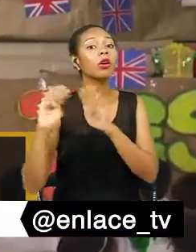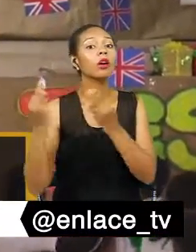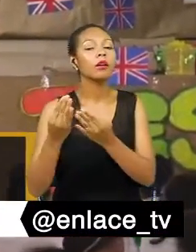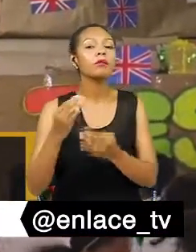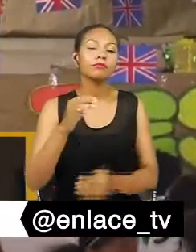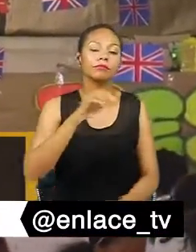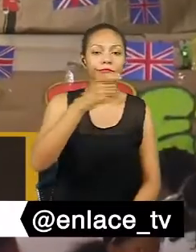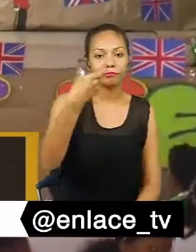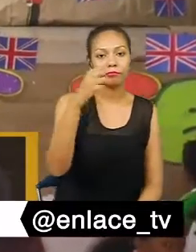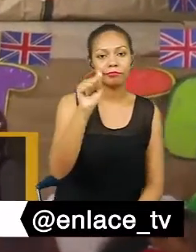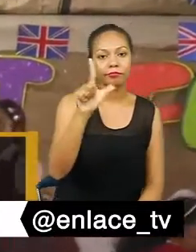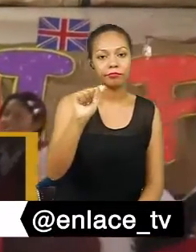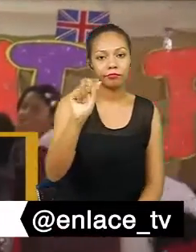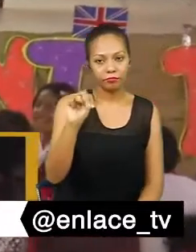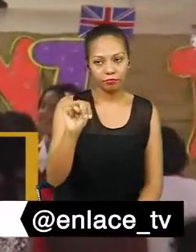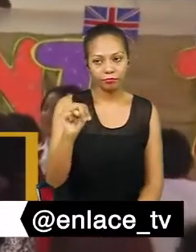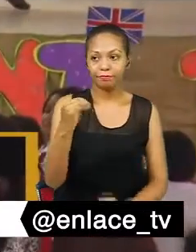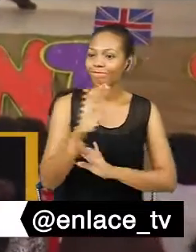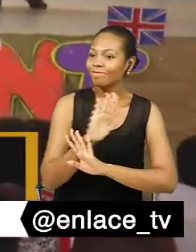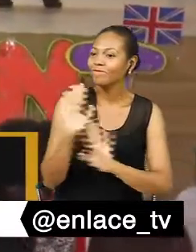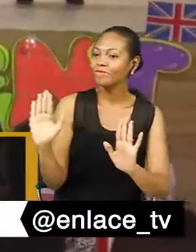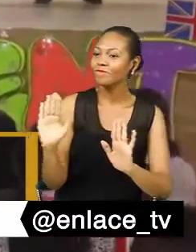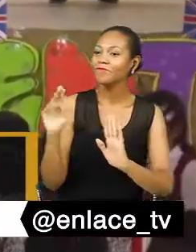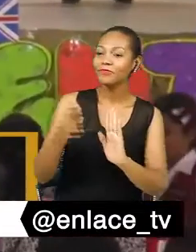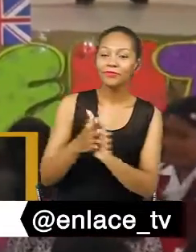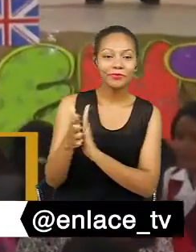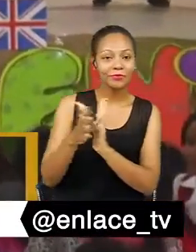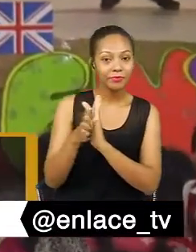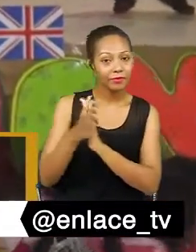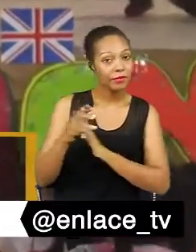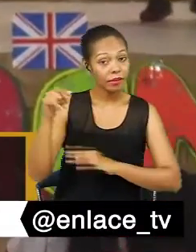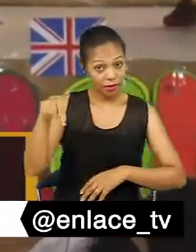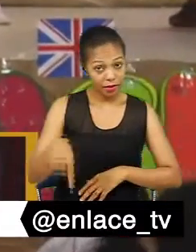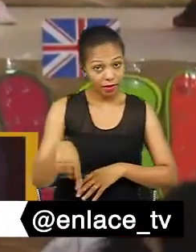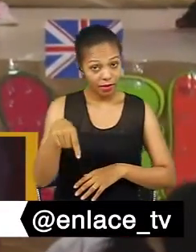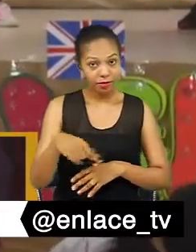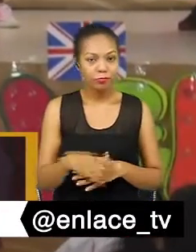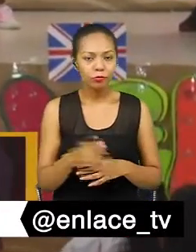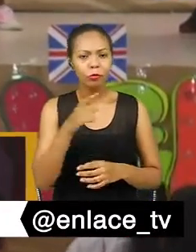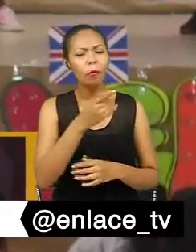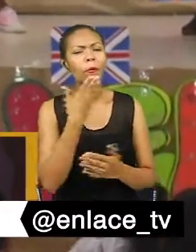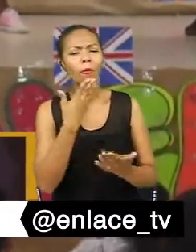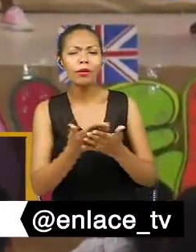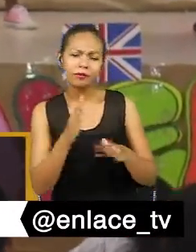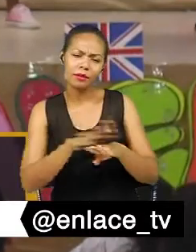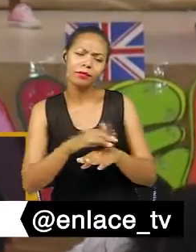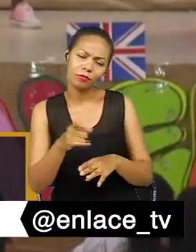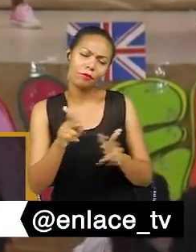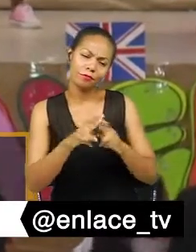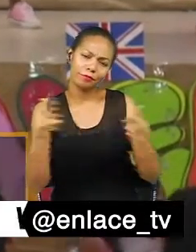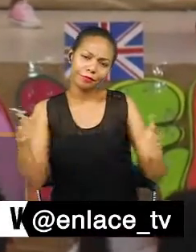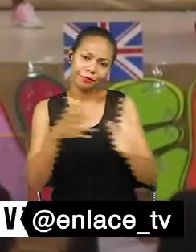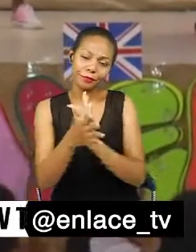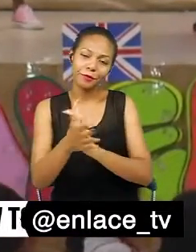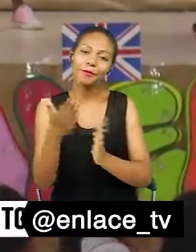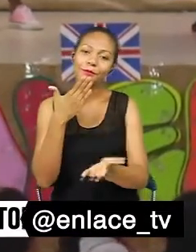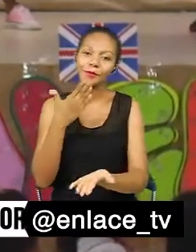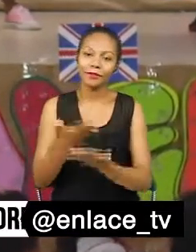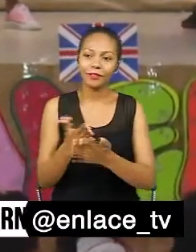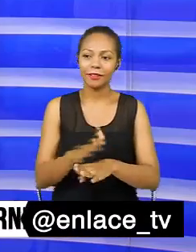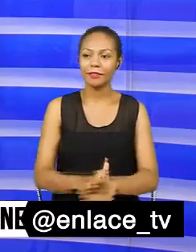José Antonio Galán. Esta es por la información que se registra hasta el momento aquí en este escenario. Ustedes tienen más en estudio, compañeros. Muy buenas tardes.